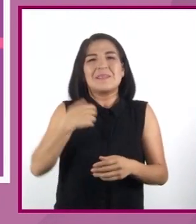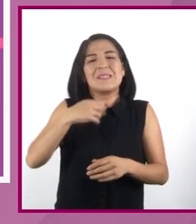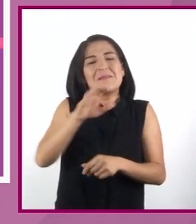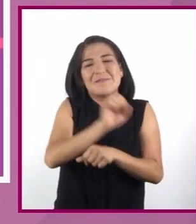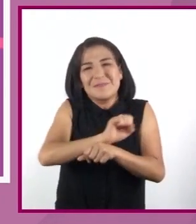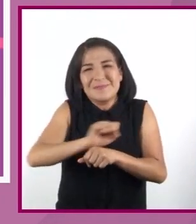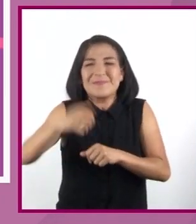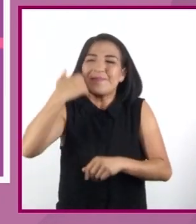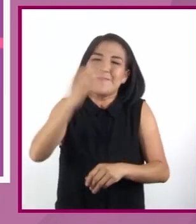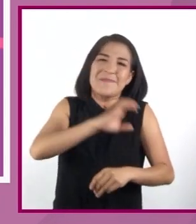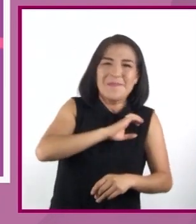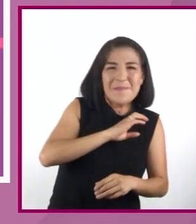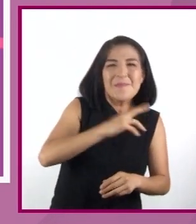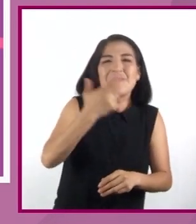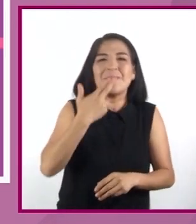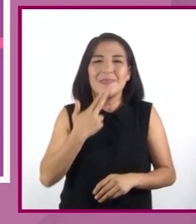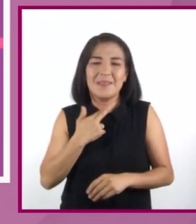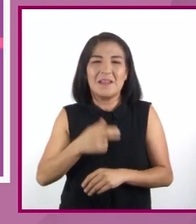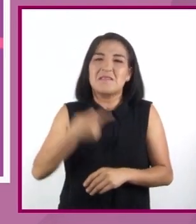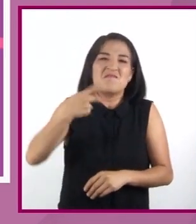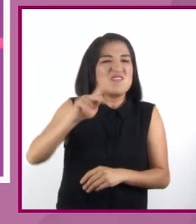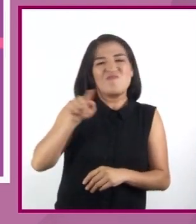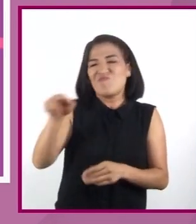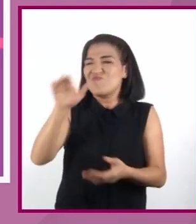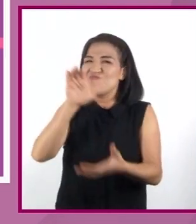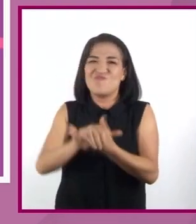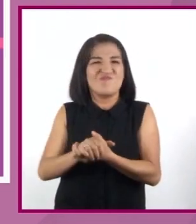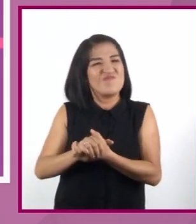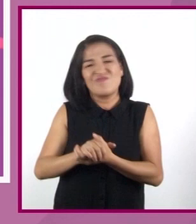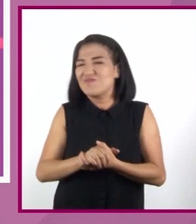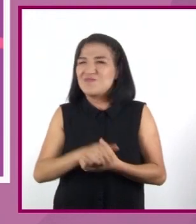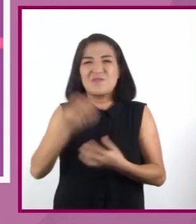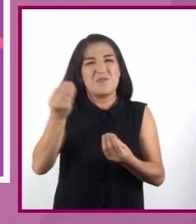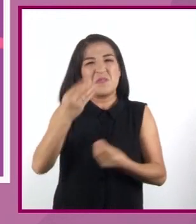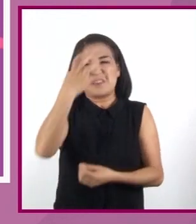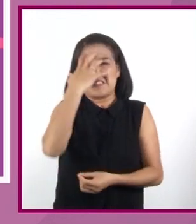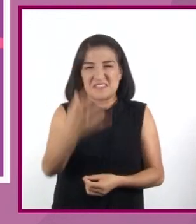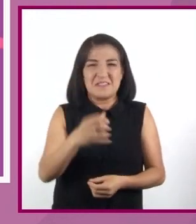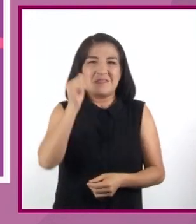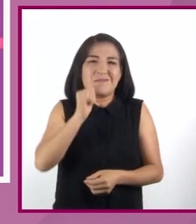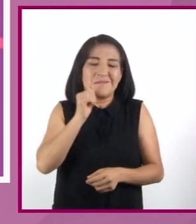ternura. Pero el impasible semblante de su marido la contenía siempre.